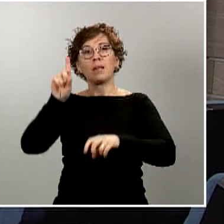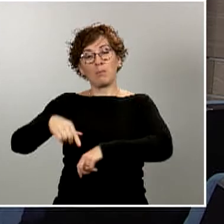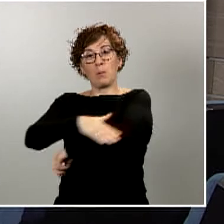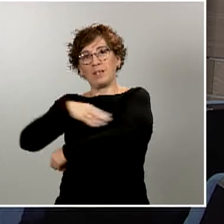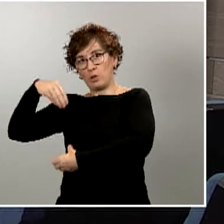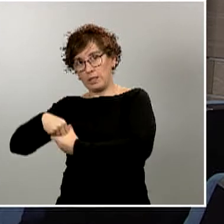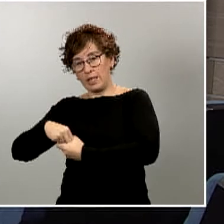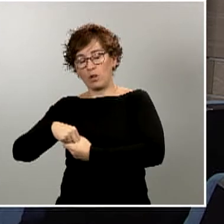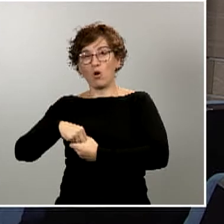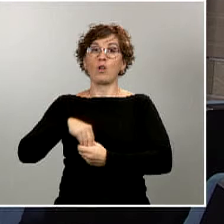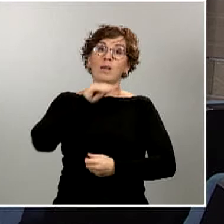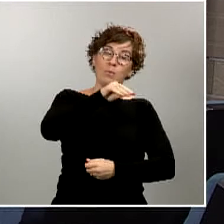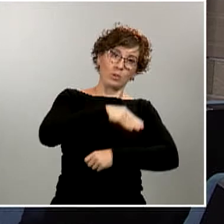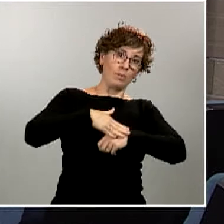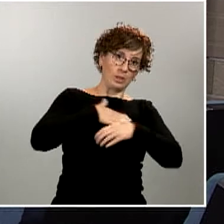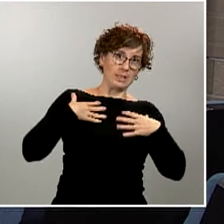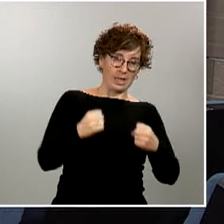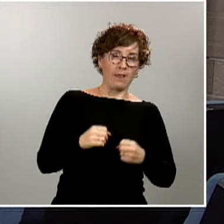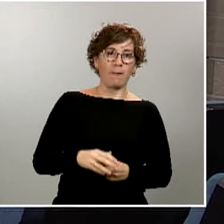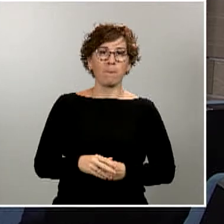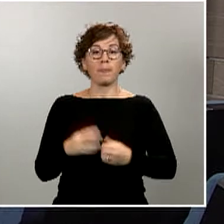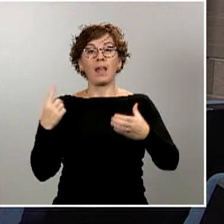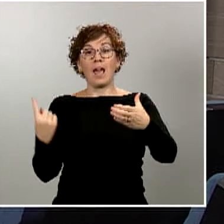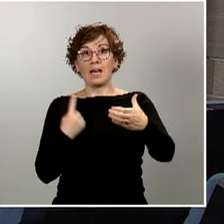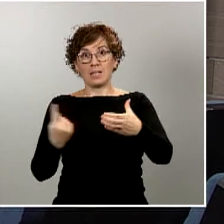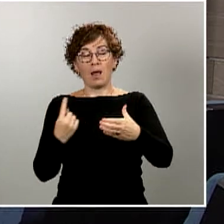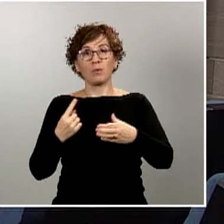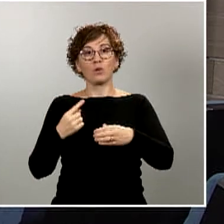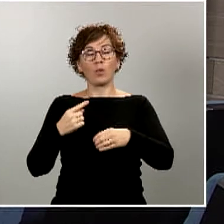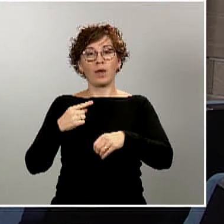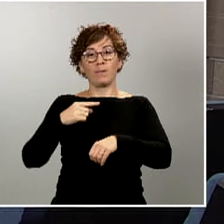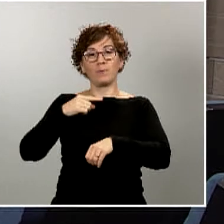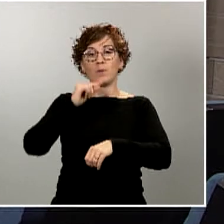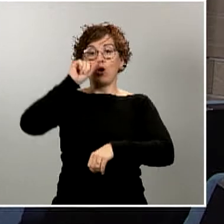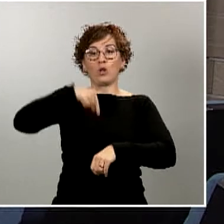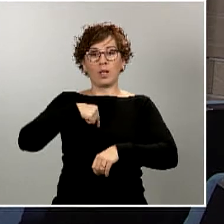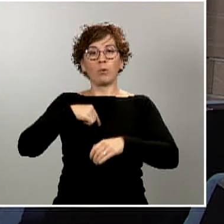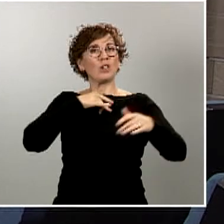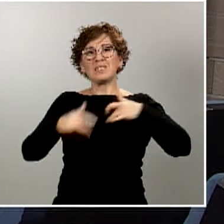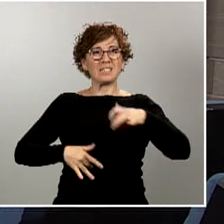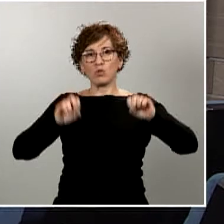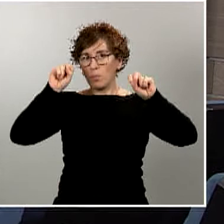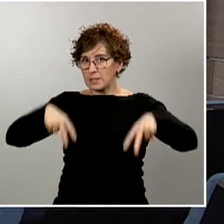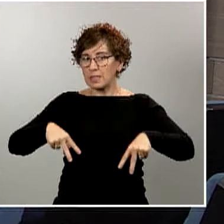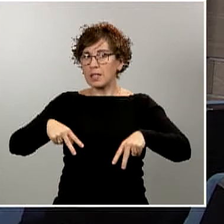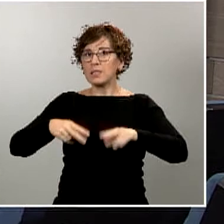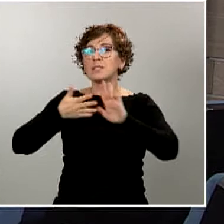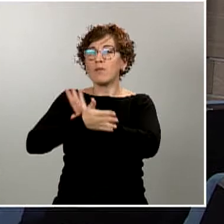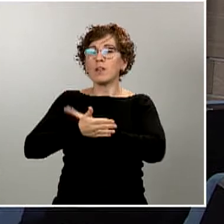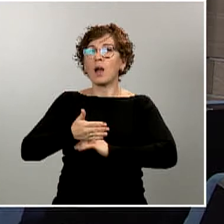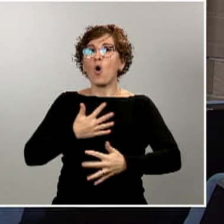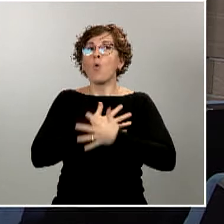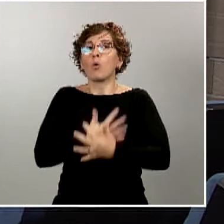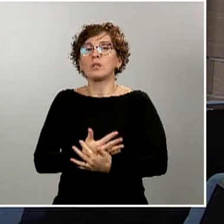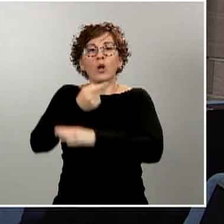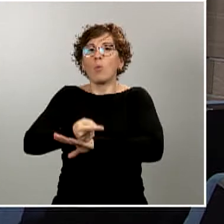sanitarias al ministro de Sanidad. ¿El aislamiento de los contagiados asintomáticos sería una medida voluntaria u obligatoria para los afectados? ¿Cuántos días